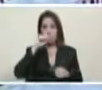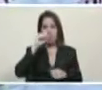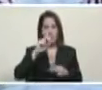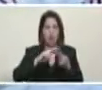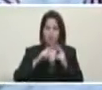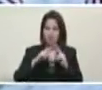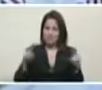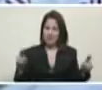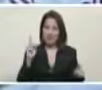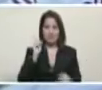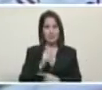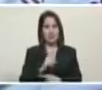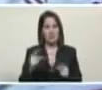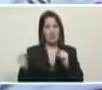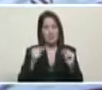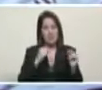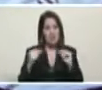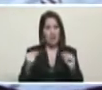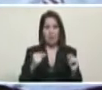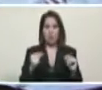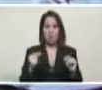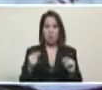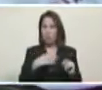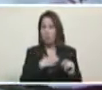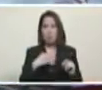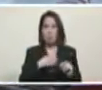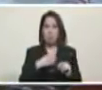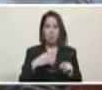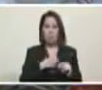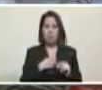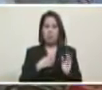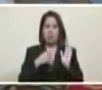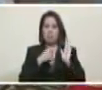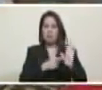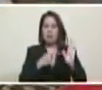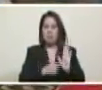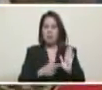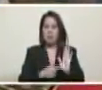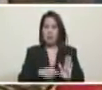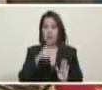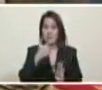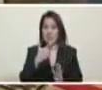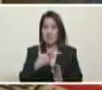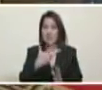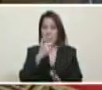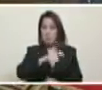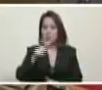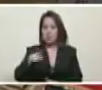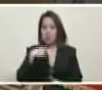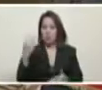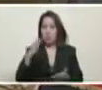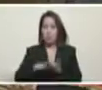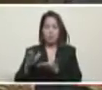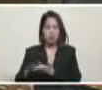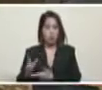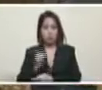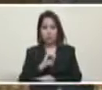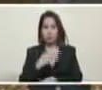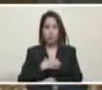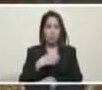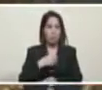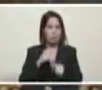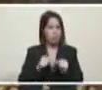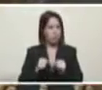al diálogo, para que no se sigan exponiendo vidas como estos tres militares que lamentablemente perdieron la vida en este ataque